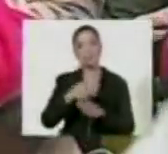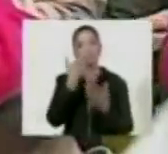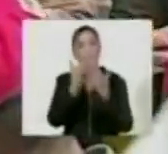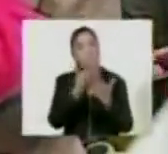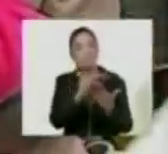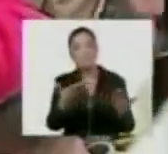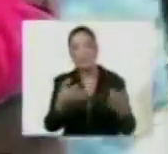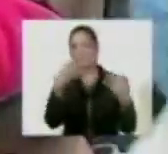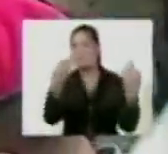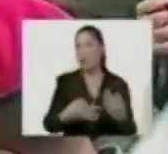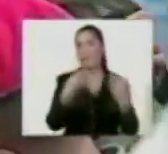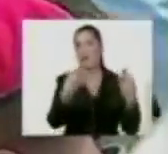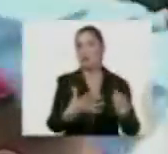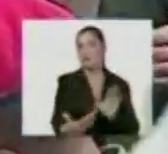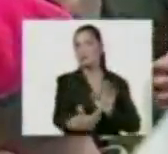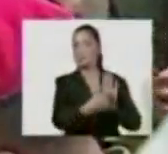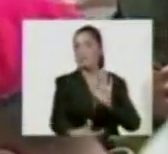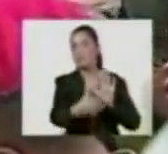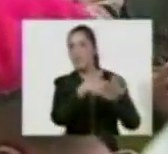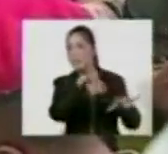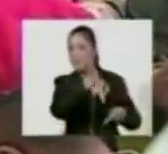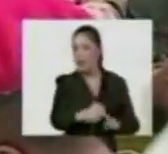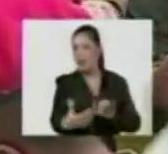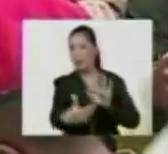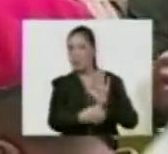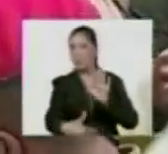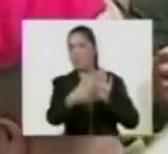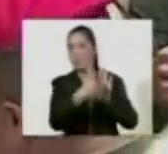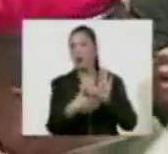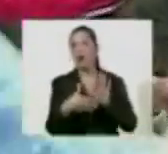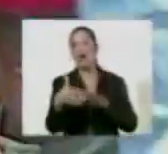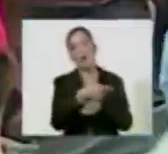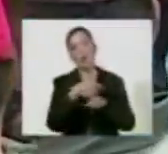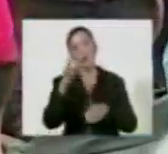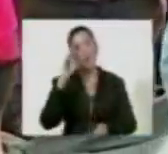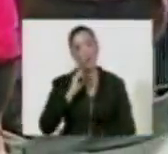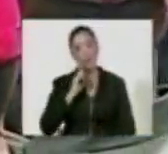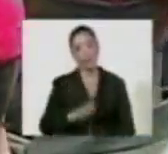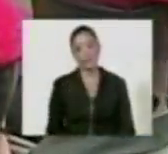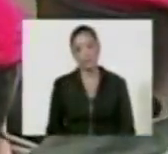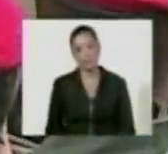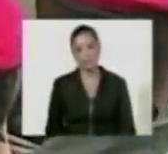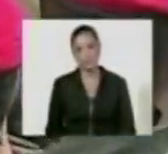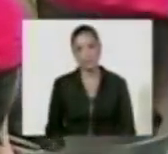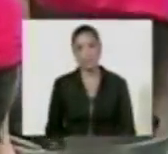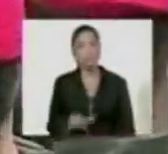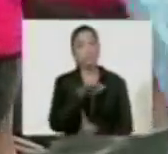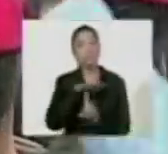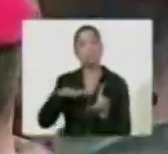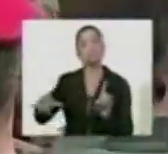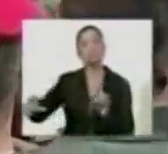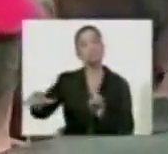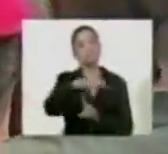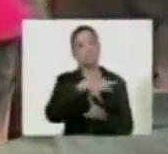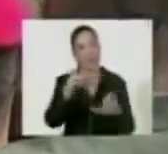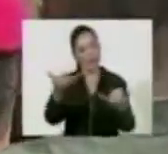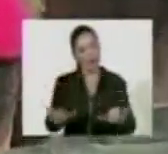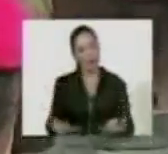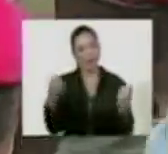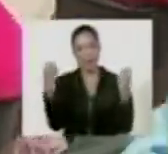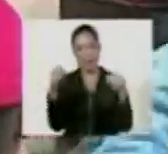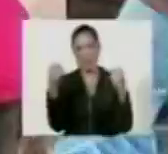constantes ataques imperialistas contra el gobierno bolivariano. Es parte del contexto en el que se desarrolla este